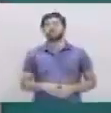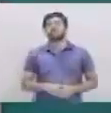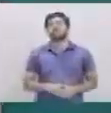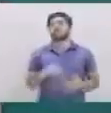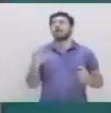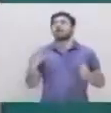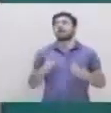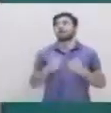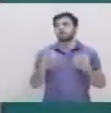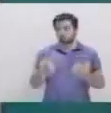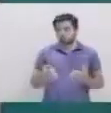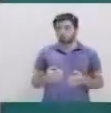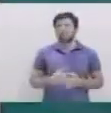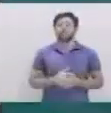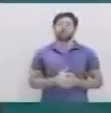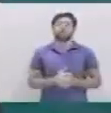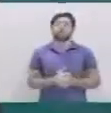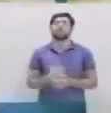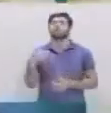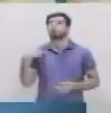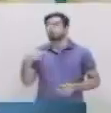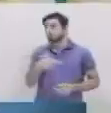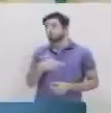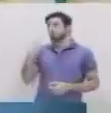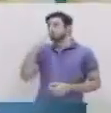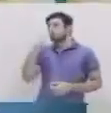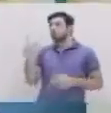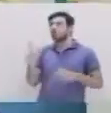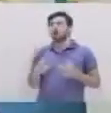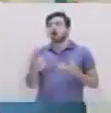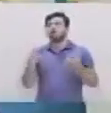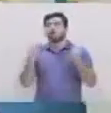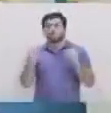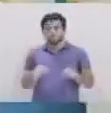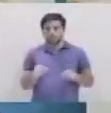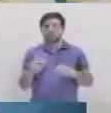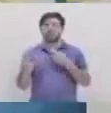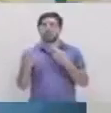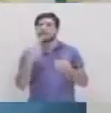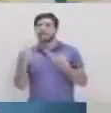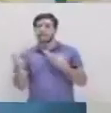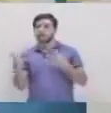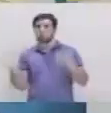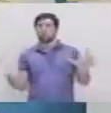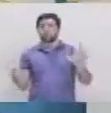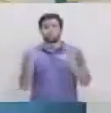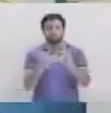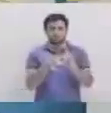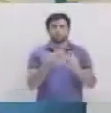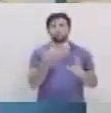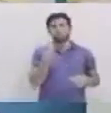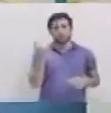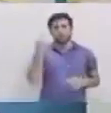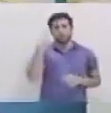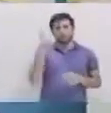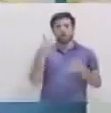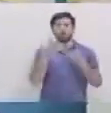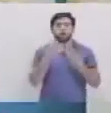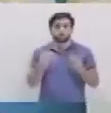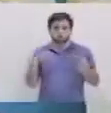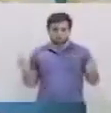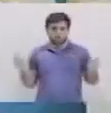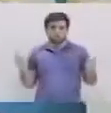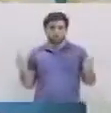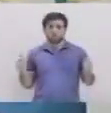él. En este caso vamos a ver cómo se puede relacionar la hipotenusa, que es, en el problema no nos